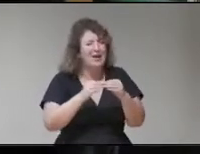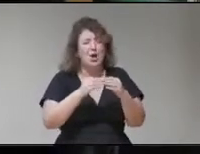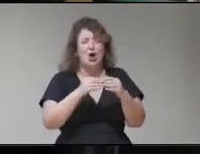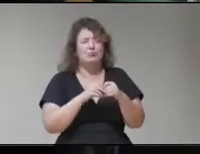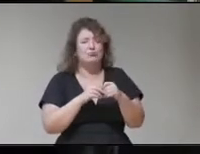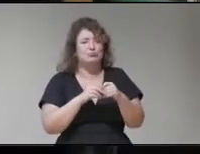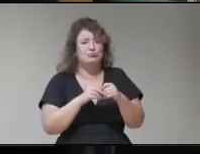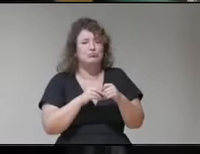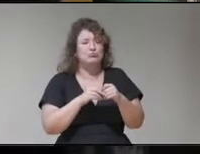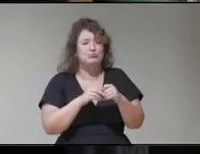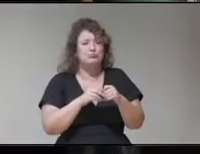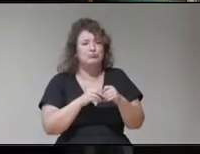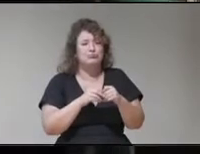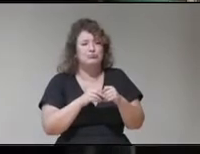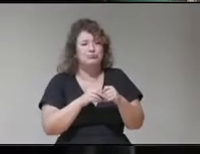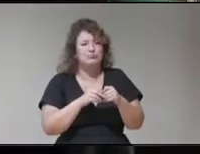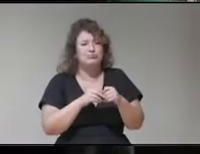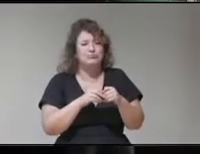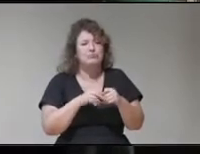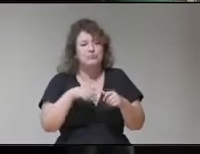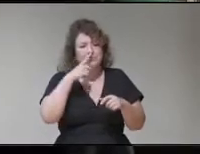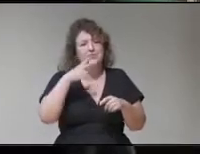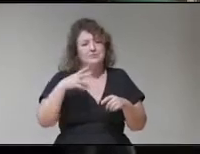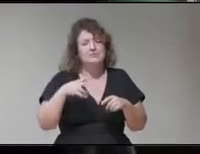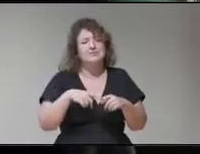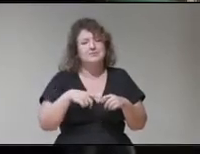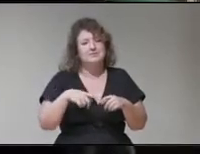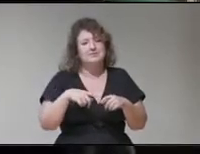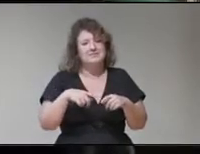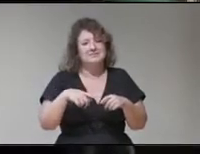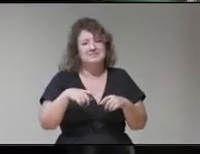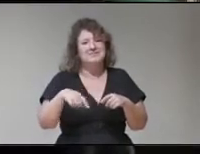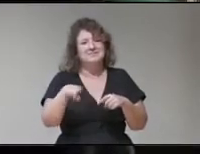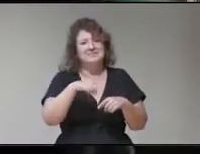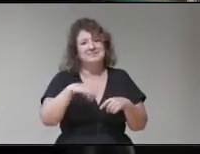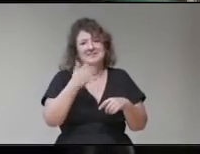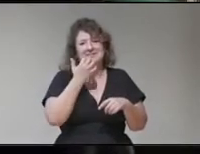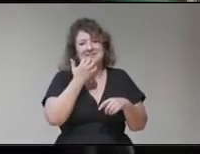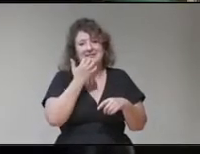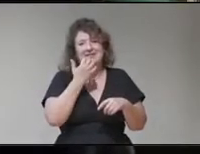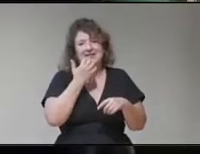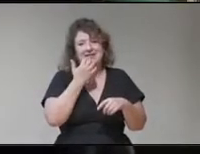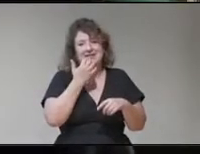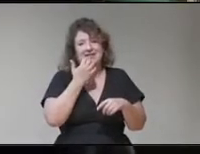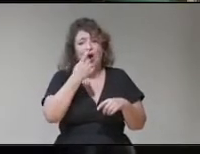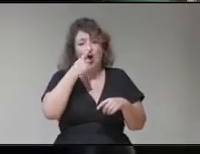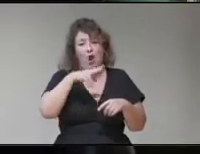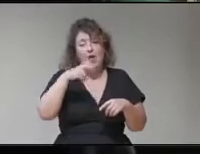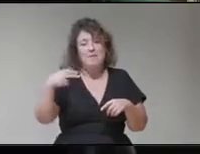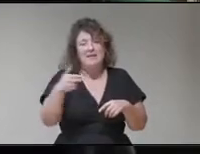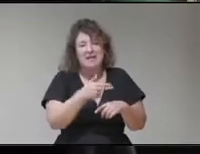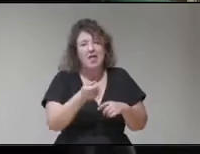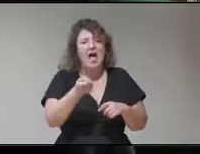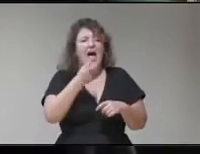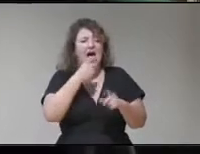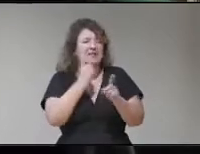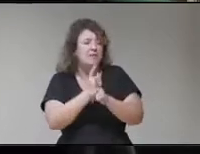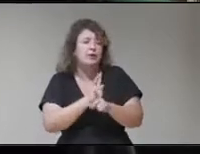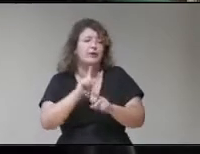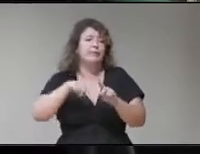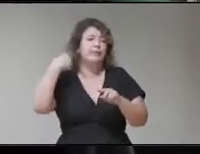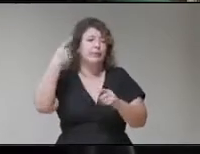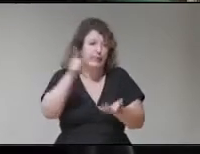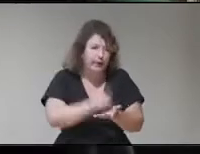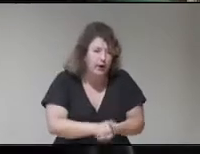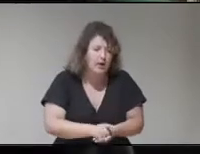bueno, una serie de cuadros y que les daban antibióticos, se les pasaba, pero